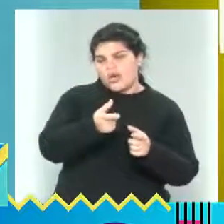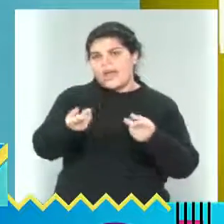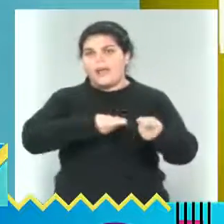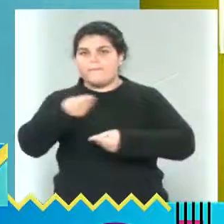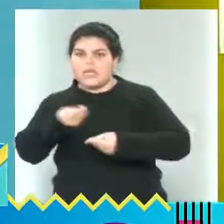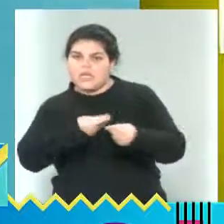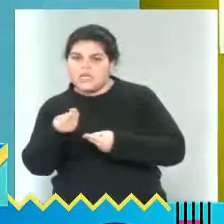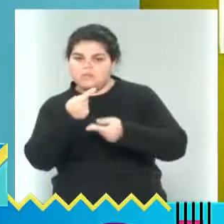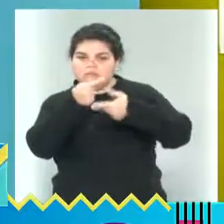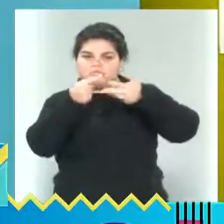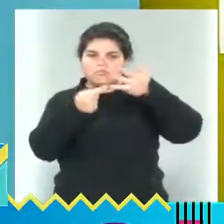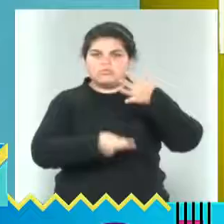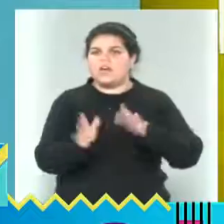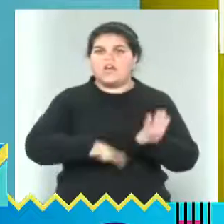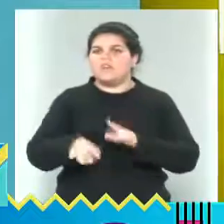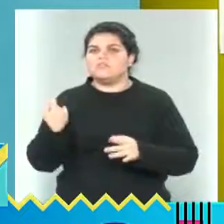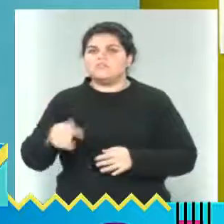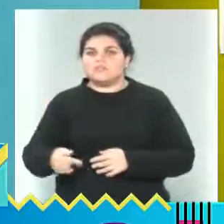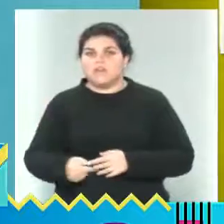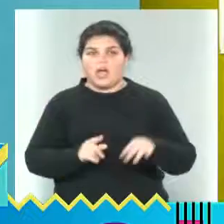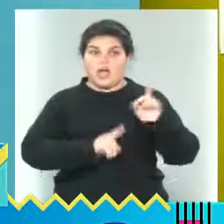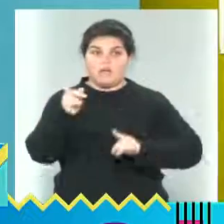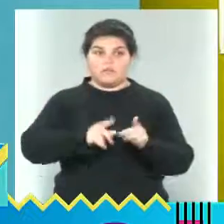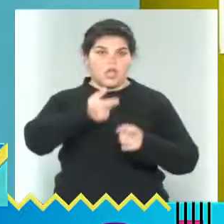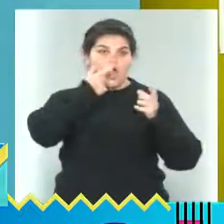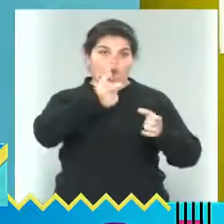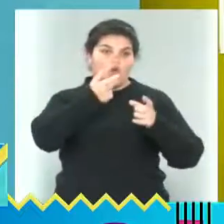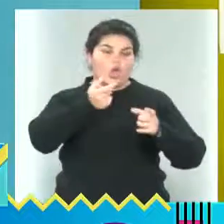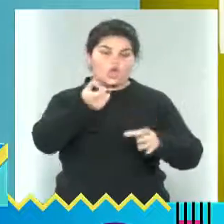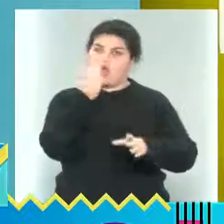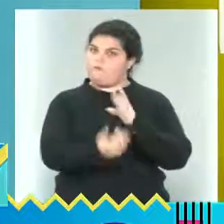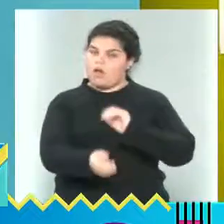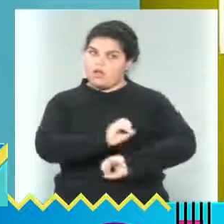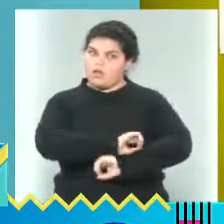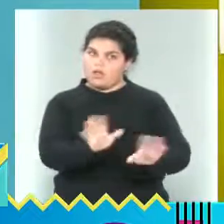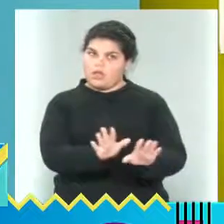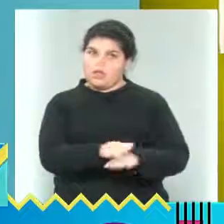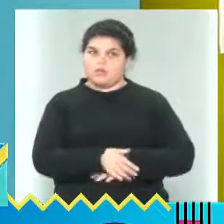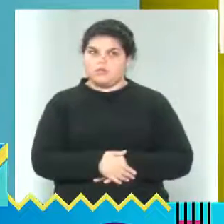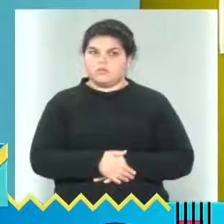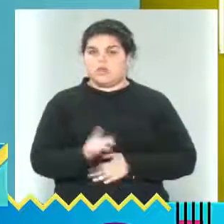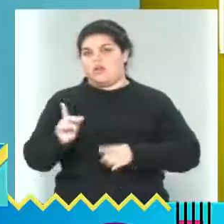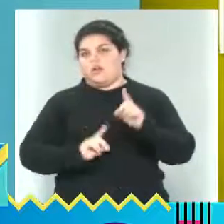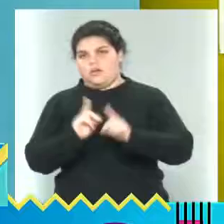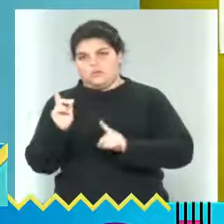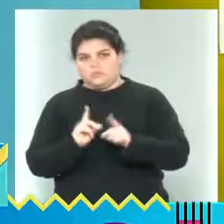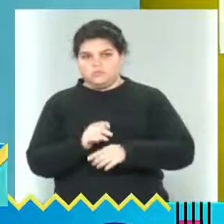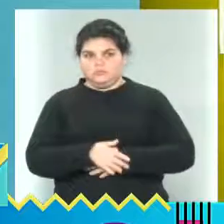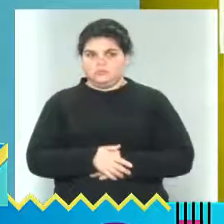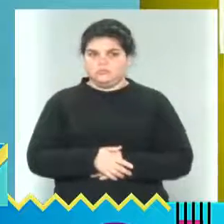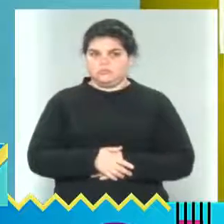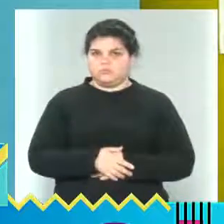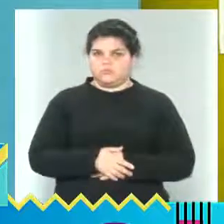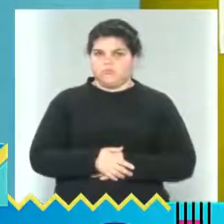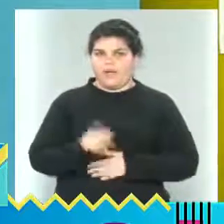empresarios? Porque las noticias a veces tienen que ver con, bueno, los controles no fueron los realizados, ya nos hicieron los controles que tenían que hacer, el que